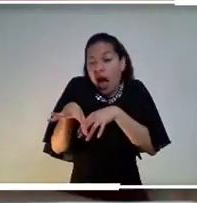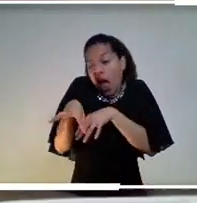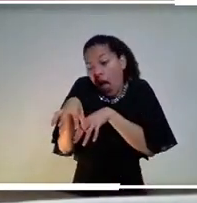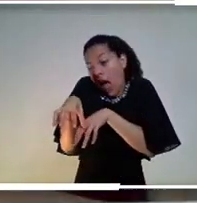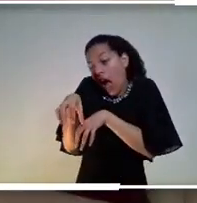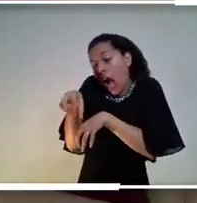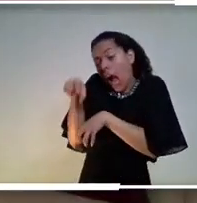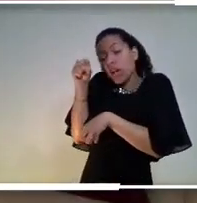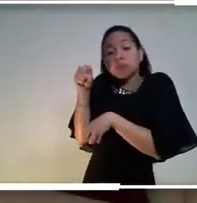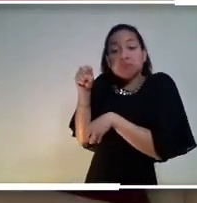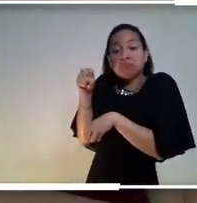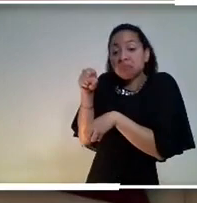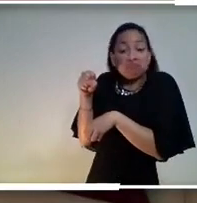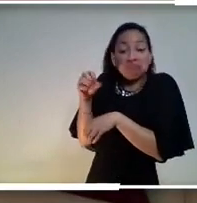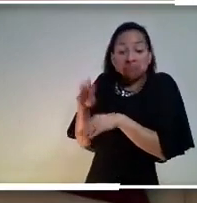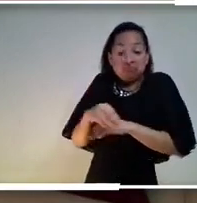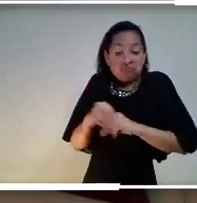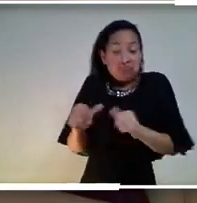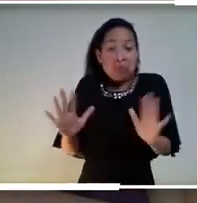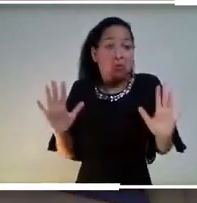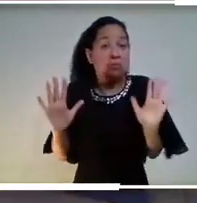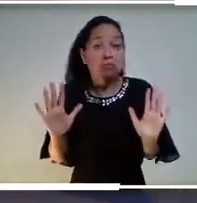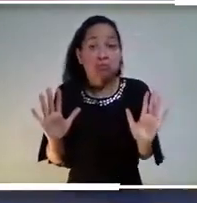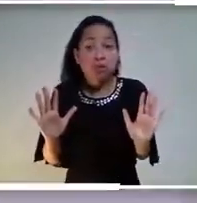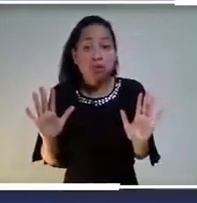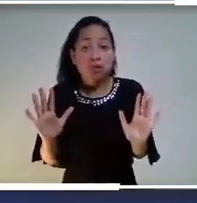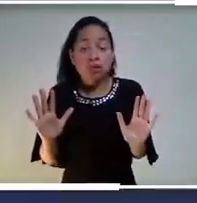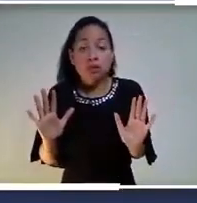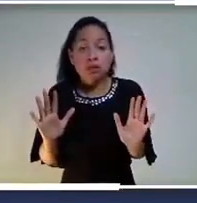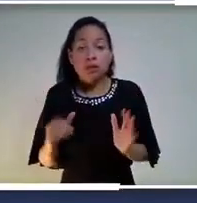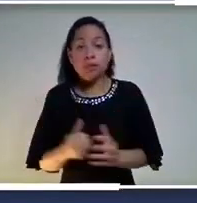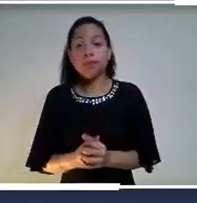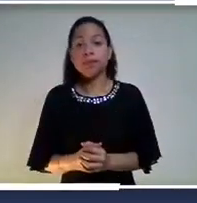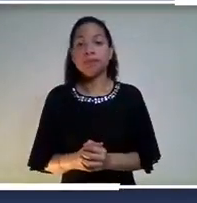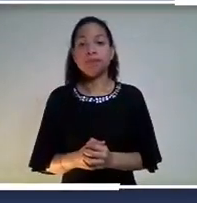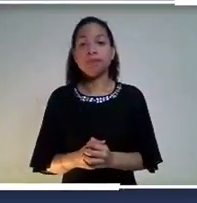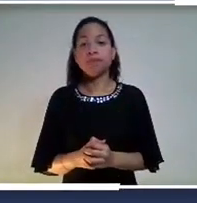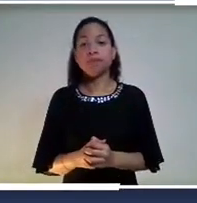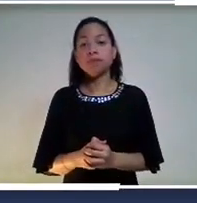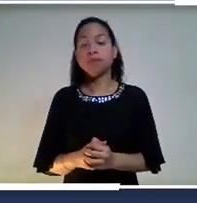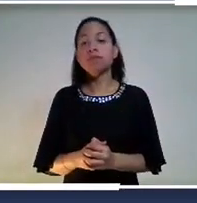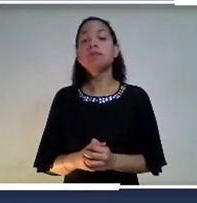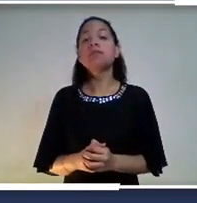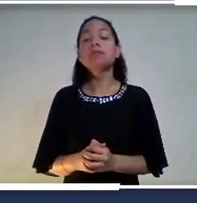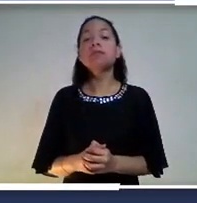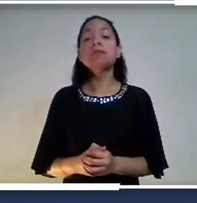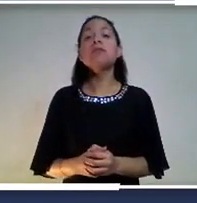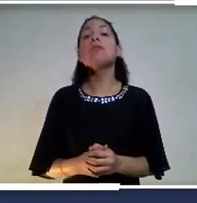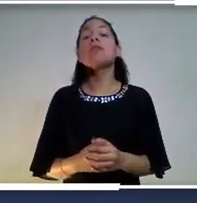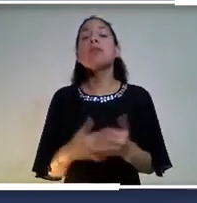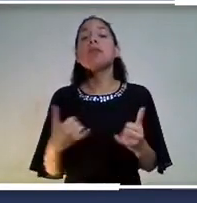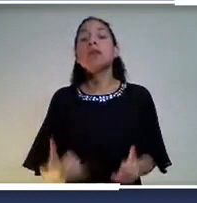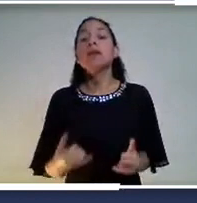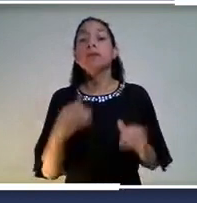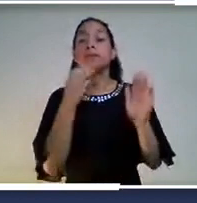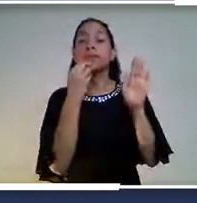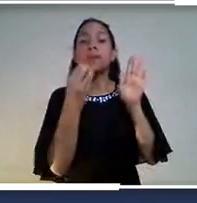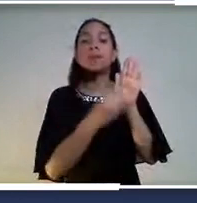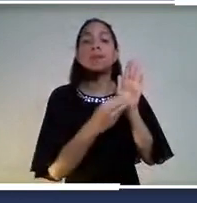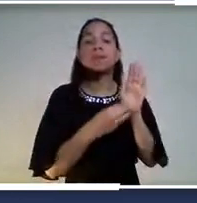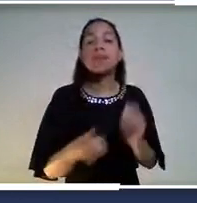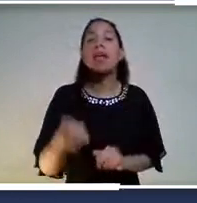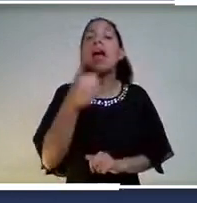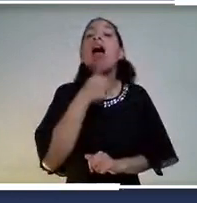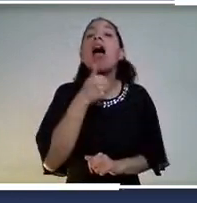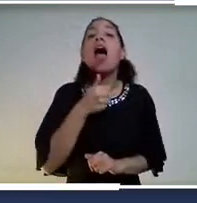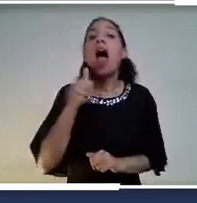se vuelven polvo y aquí tenemos otro ejemplo en este gráfico el agua por ejemplo todos los ejemplos por